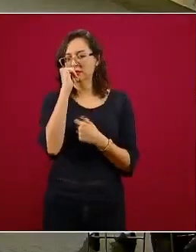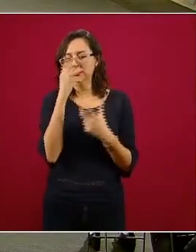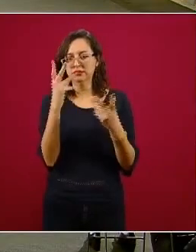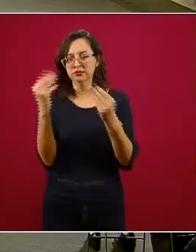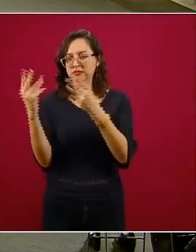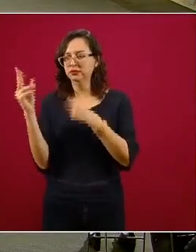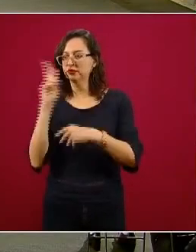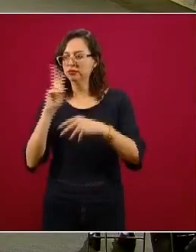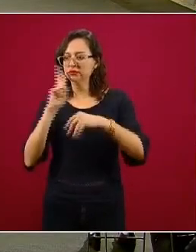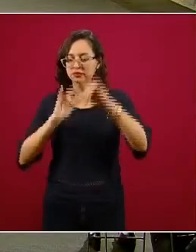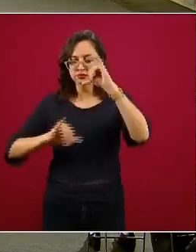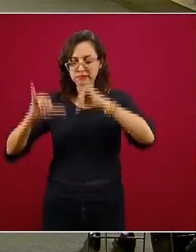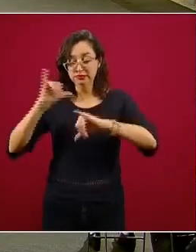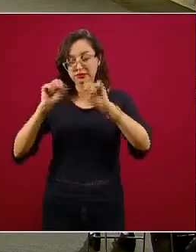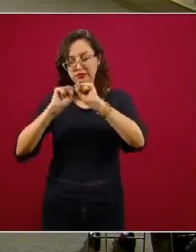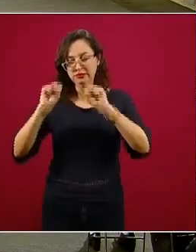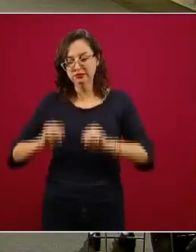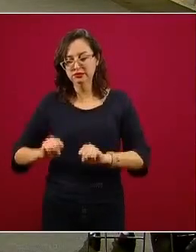salud